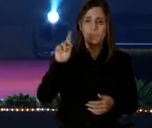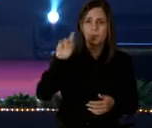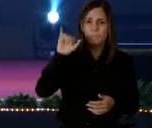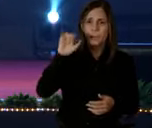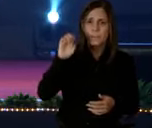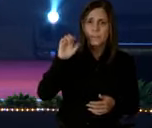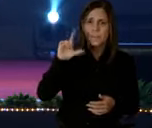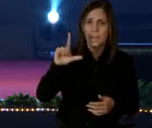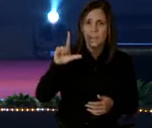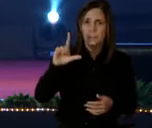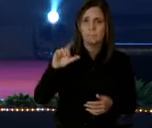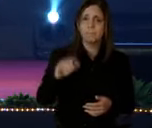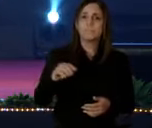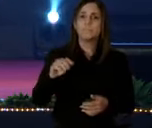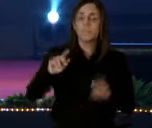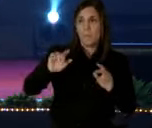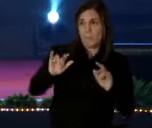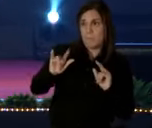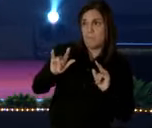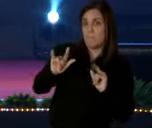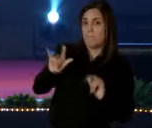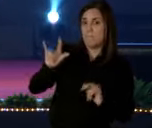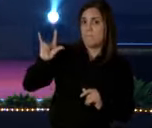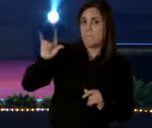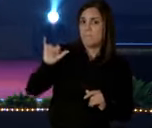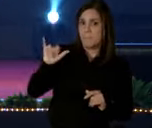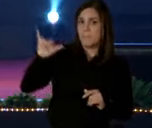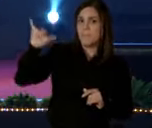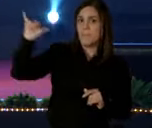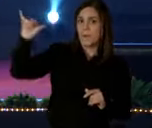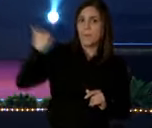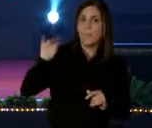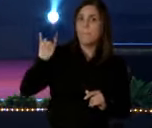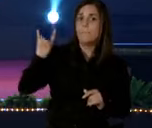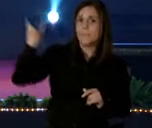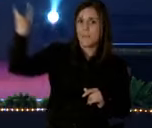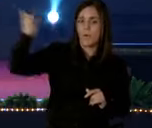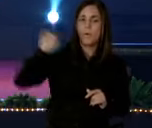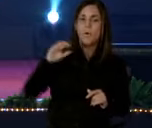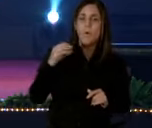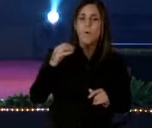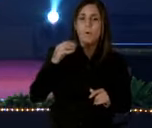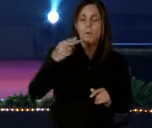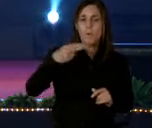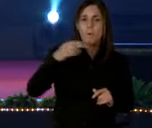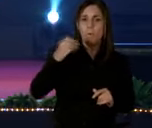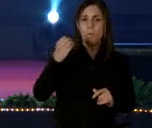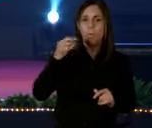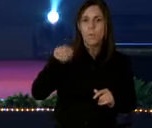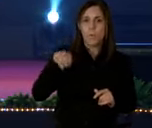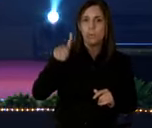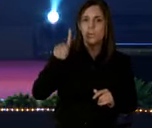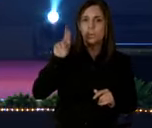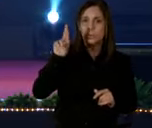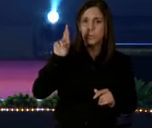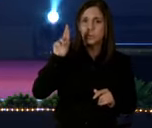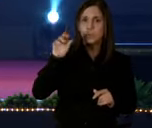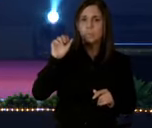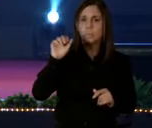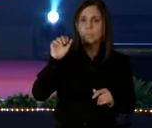en Honduras en una misión especial. Así que la iglesia está en movimiento antes del inminente retorno de